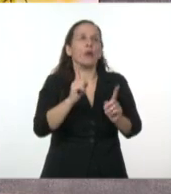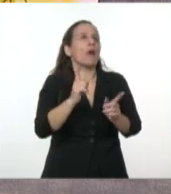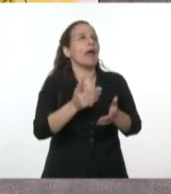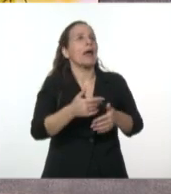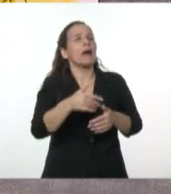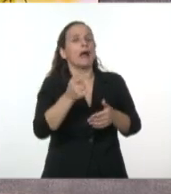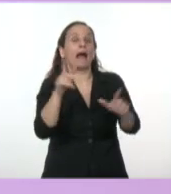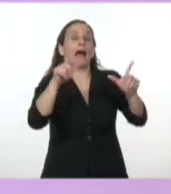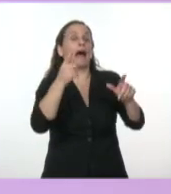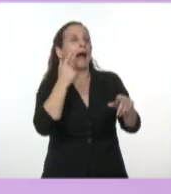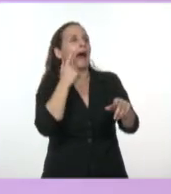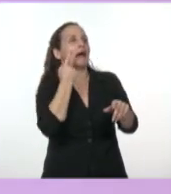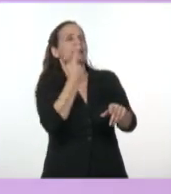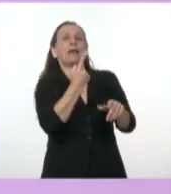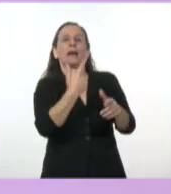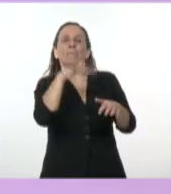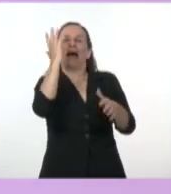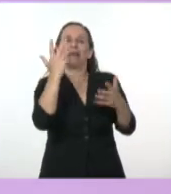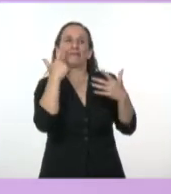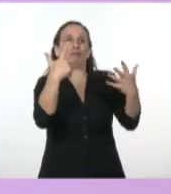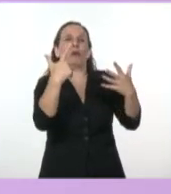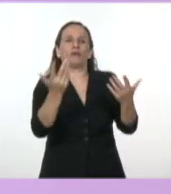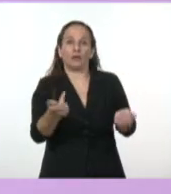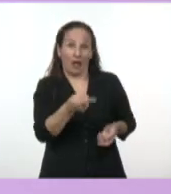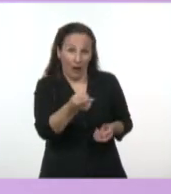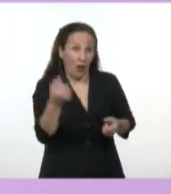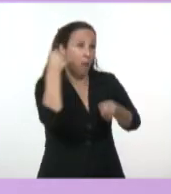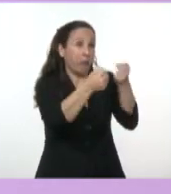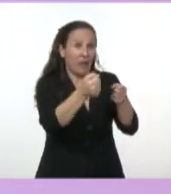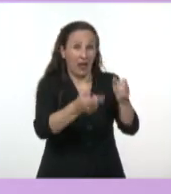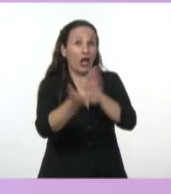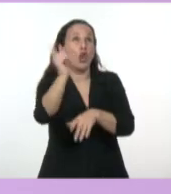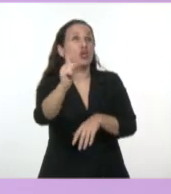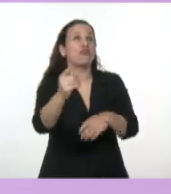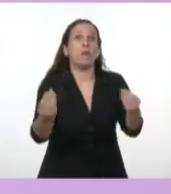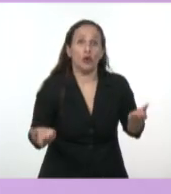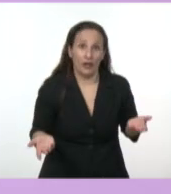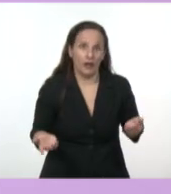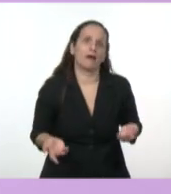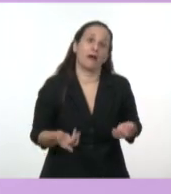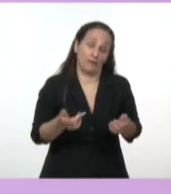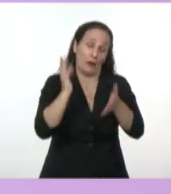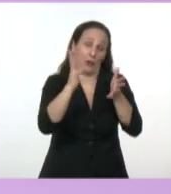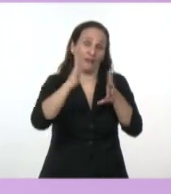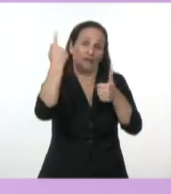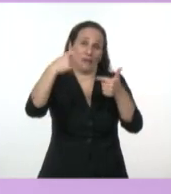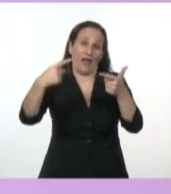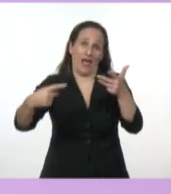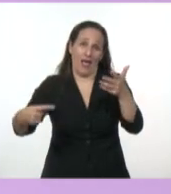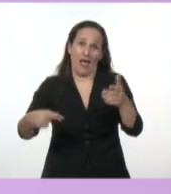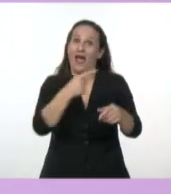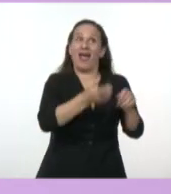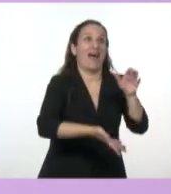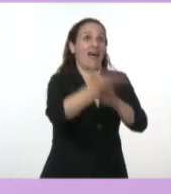los medios de comunicación. Claro, está bien. Cuando vos decís, ¿por qué no se fue si la lastimaba? Bueno, te vamos a mostrar todas las otras formas de violencia que hacen que a veces no se puedan